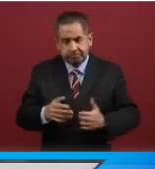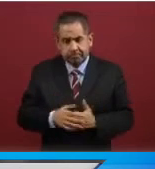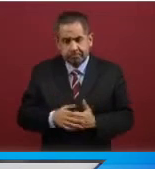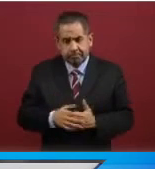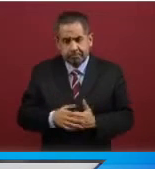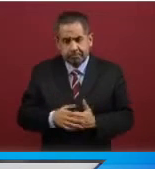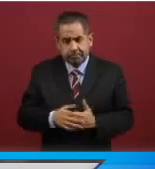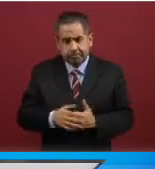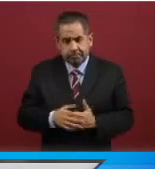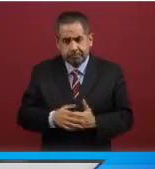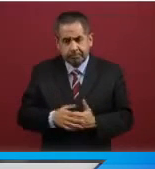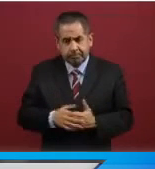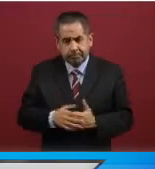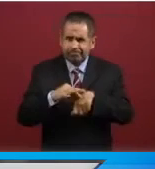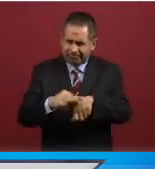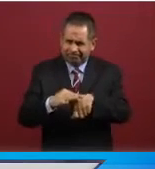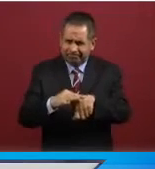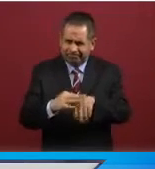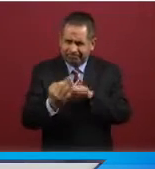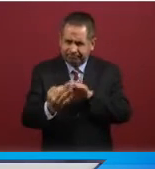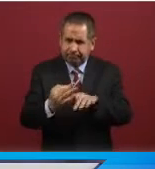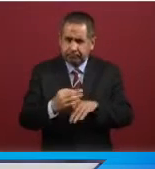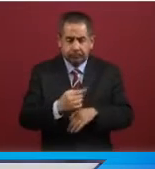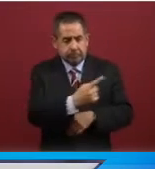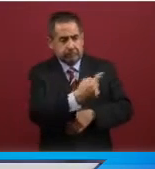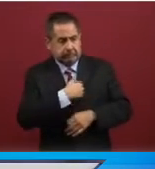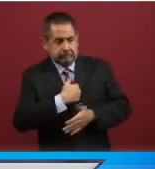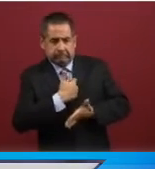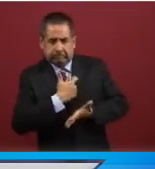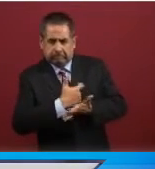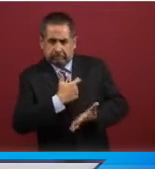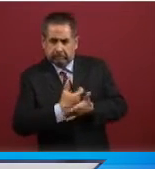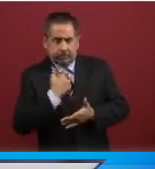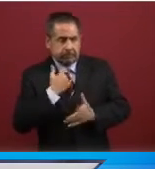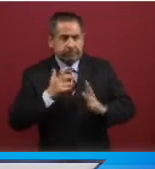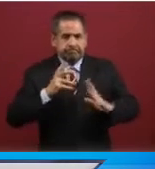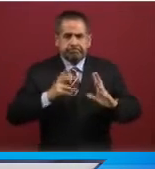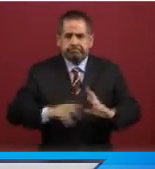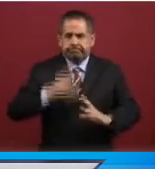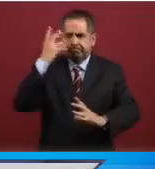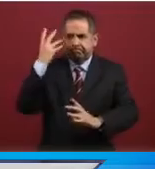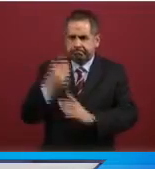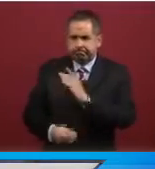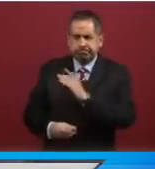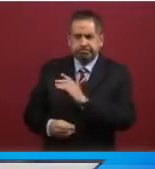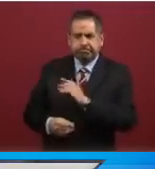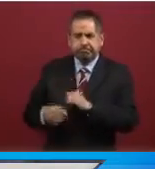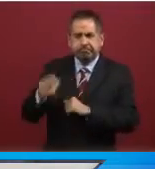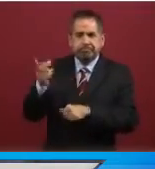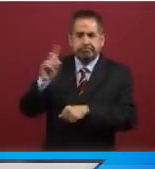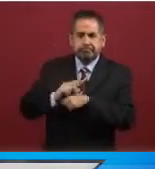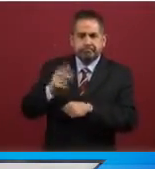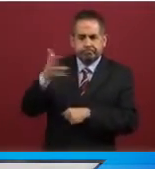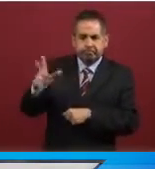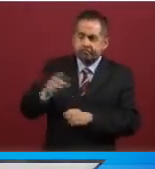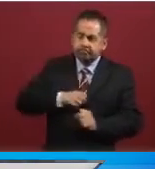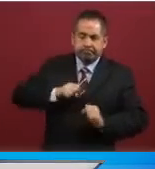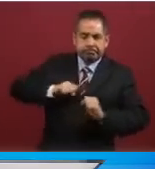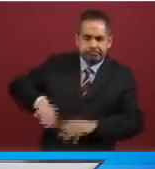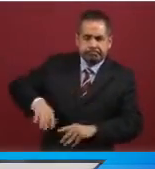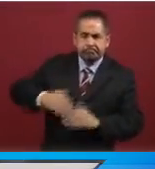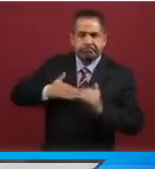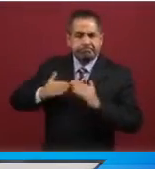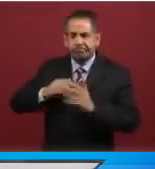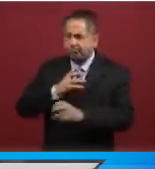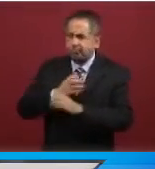en primera persona. Estoy amenazado de muerte, tuve que salir el día 10, dejar Tulum, dejar